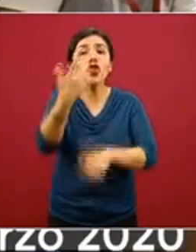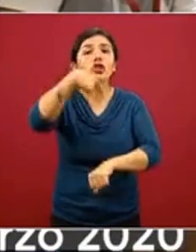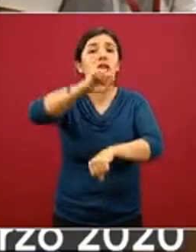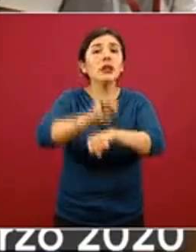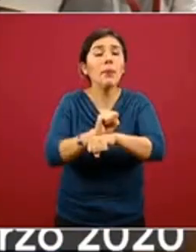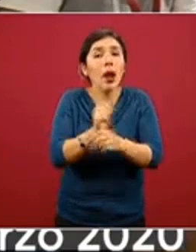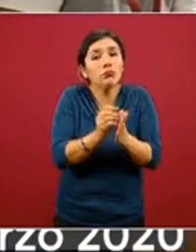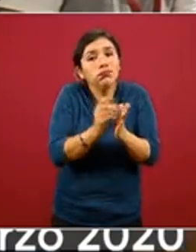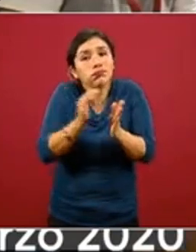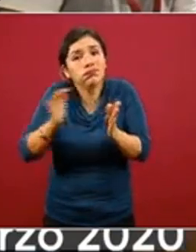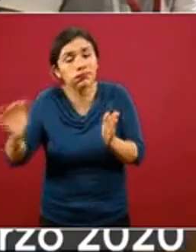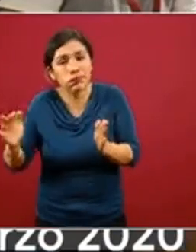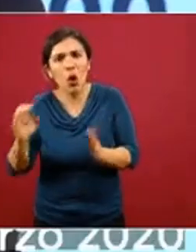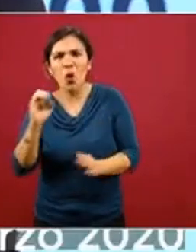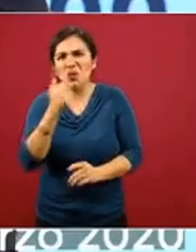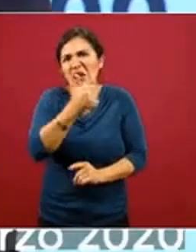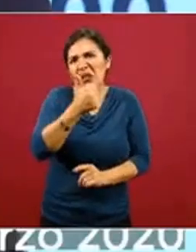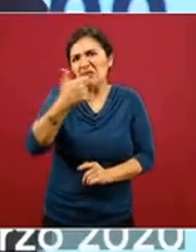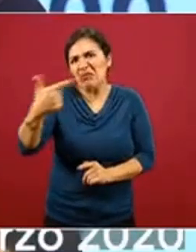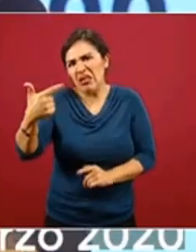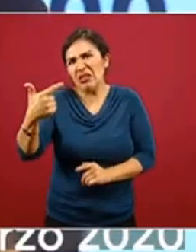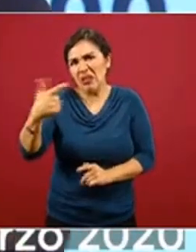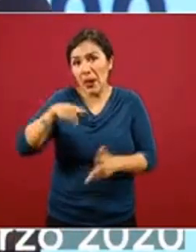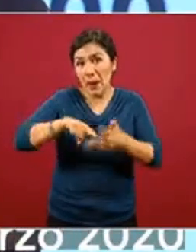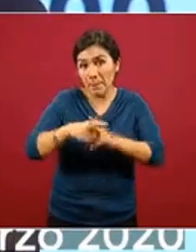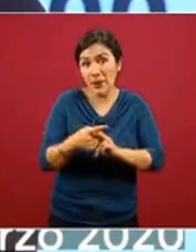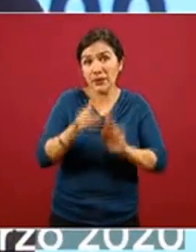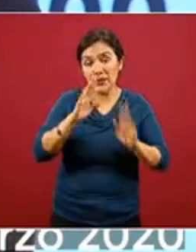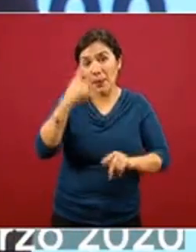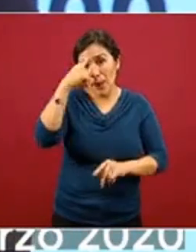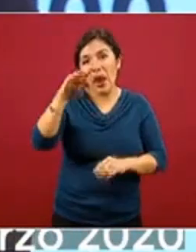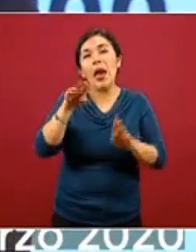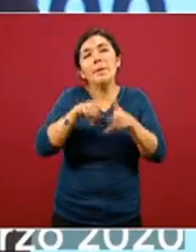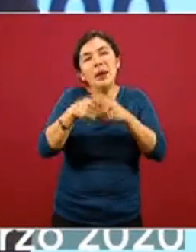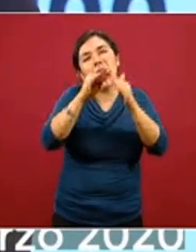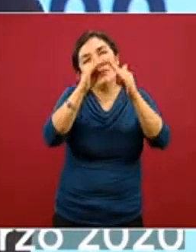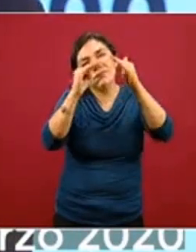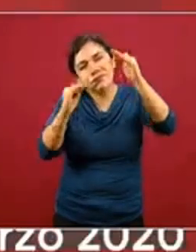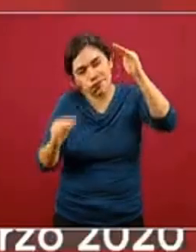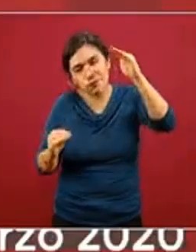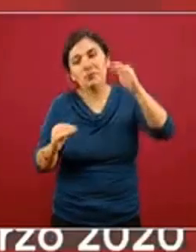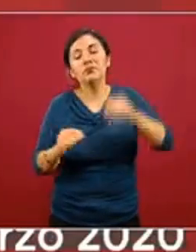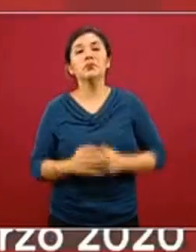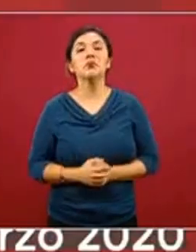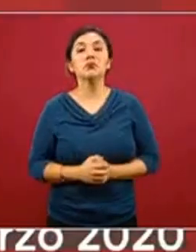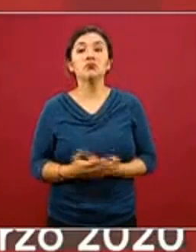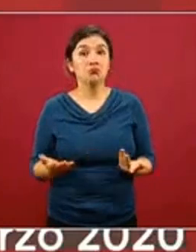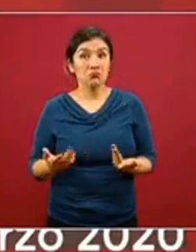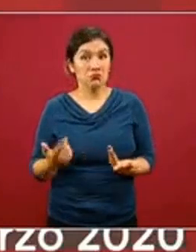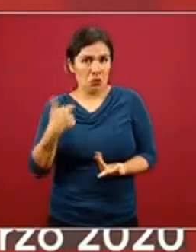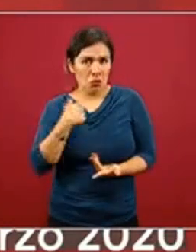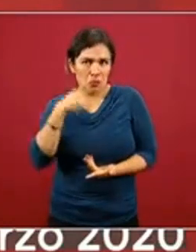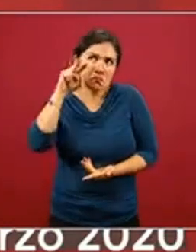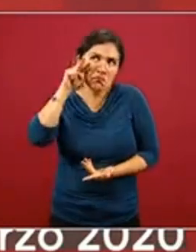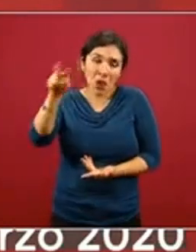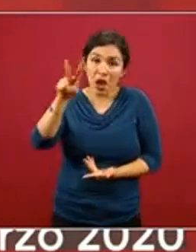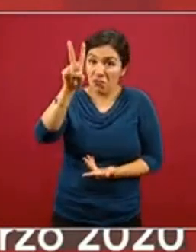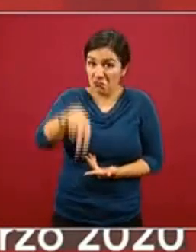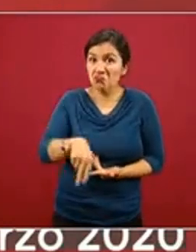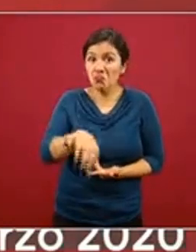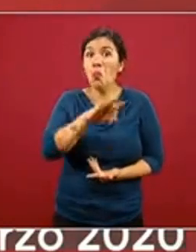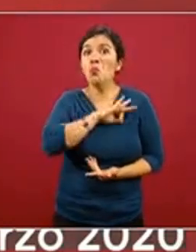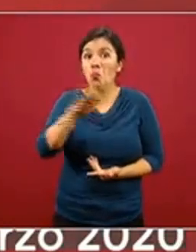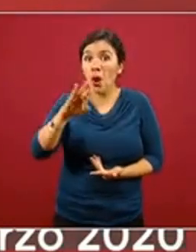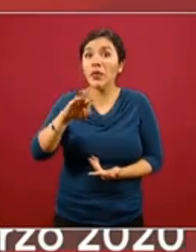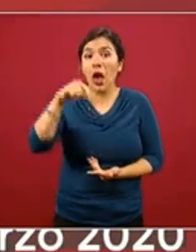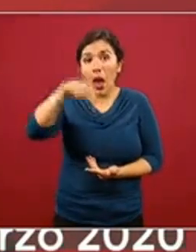semanas, o 6 o 7 cuando empezó ya en el periodo de descenso, y no me extrañaría que en algún